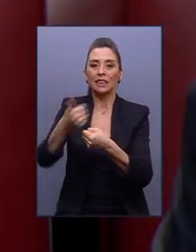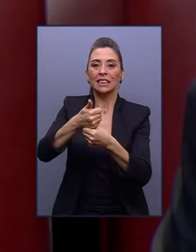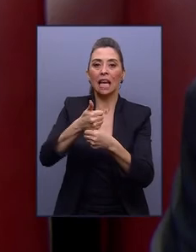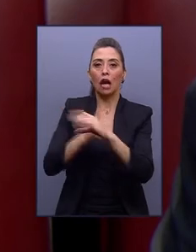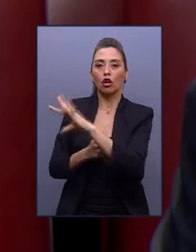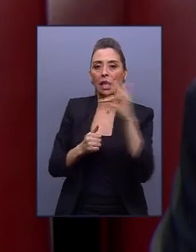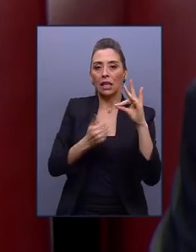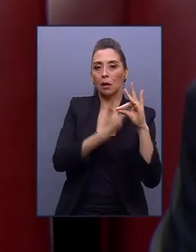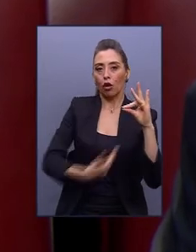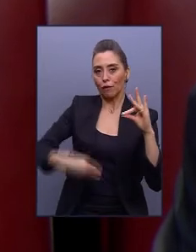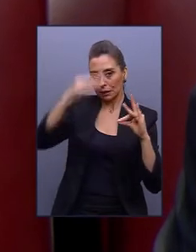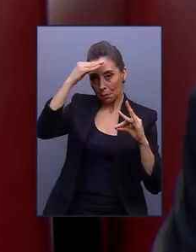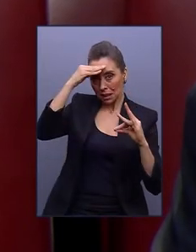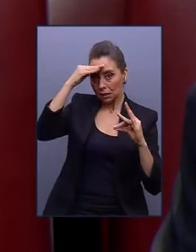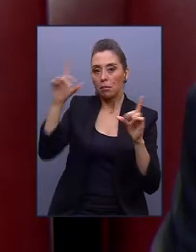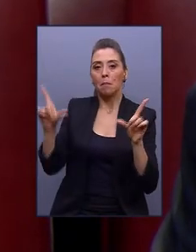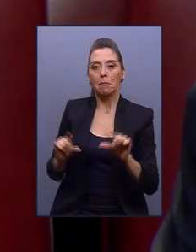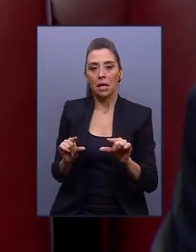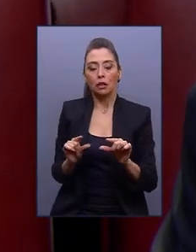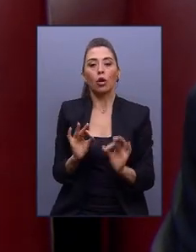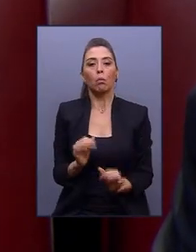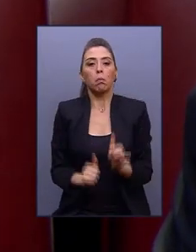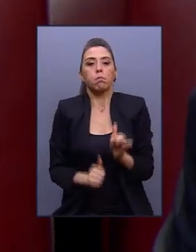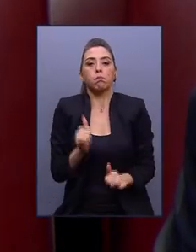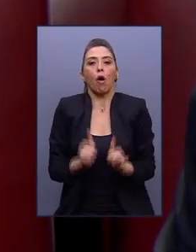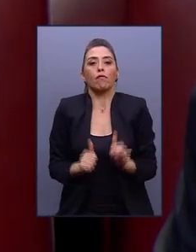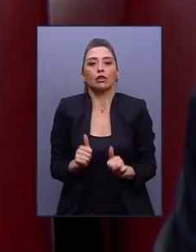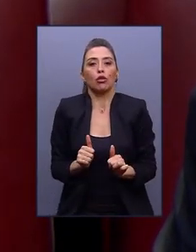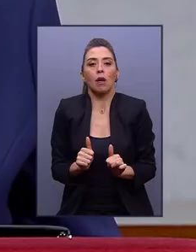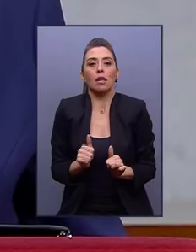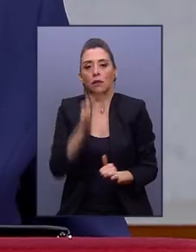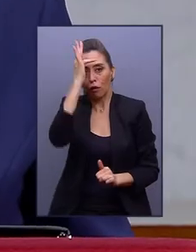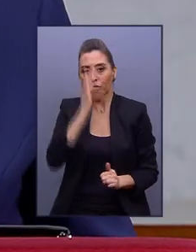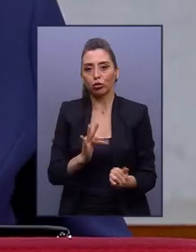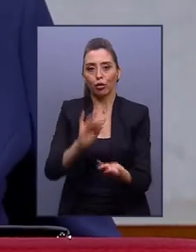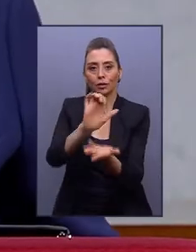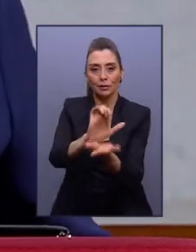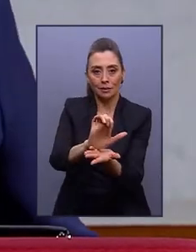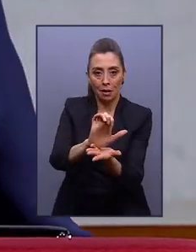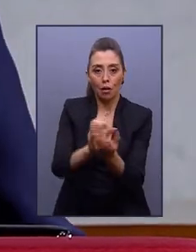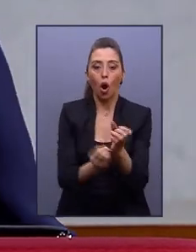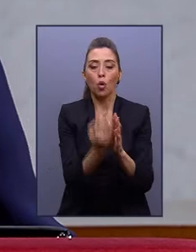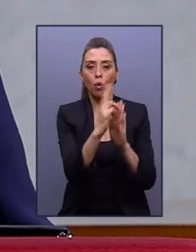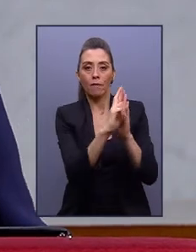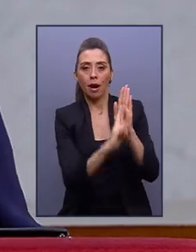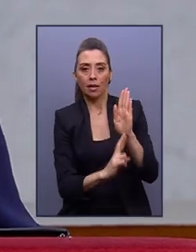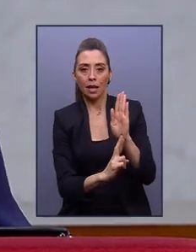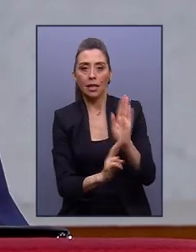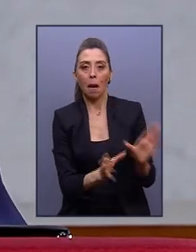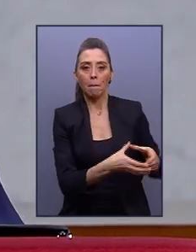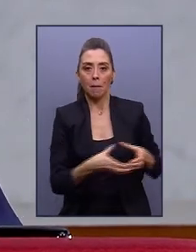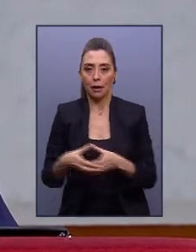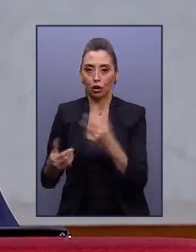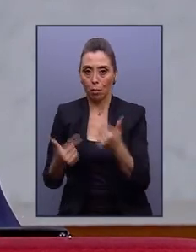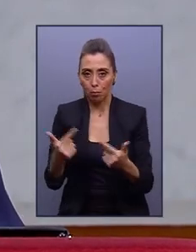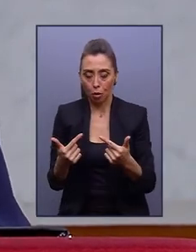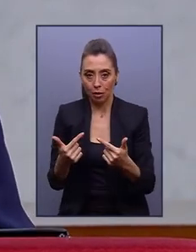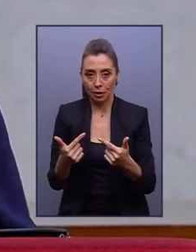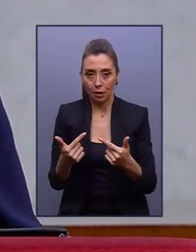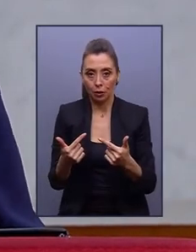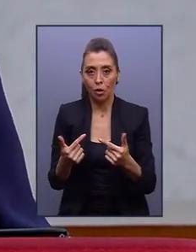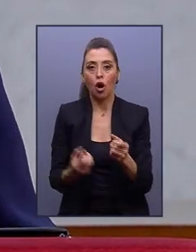exclusiva confianza y contribuyendo a la profesionalización de nuestro Estado. Establecimos nuevas reglas para los partidos políticos y, en